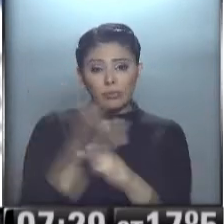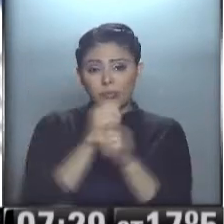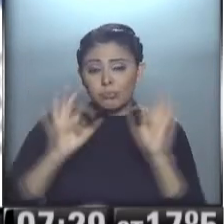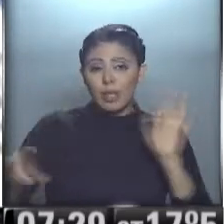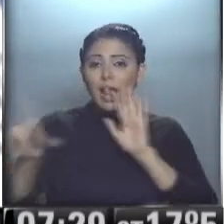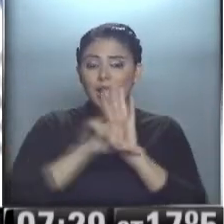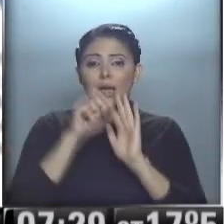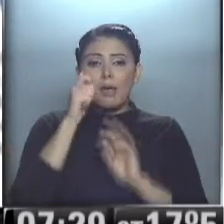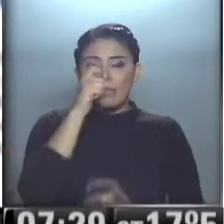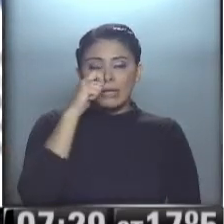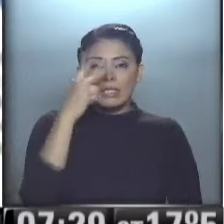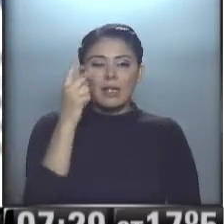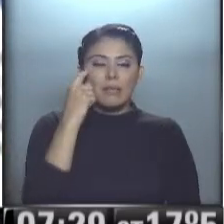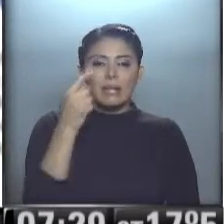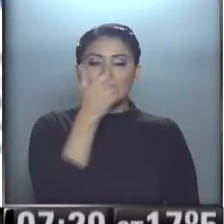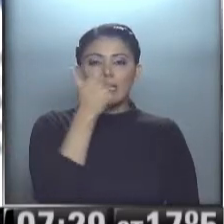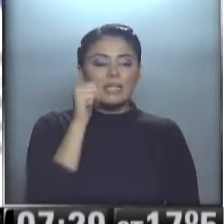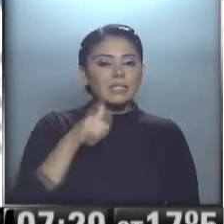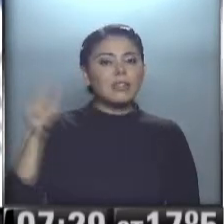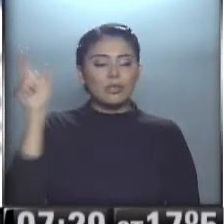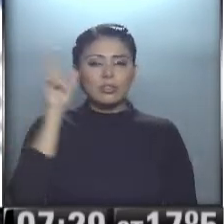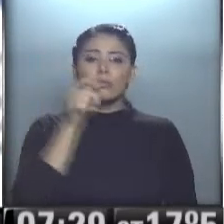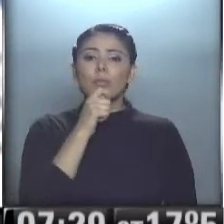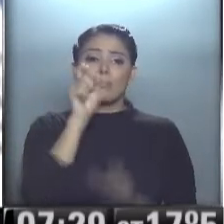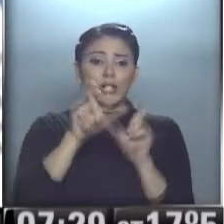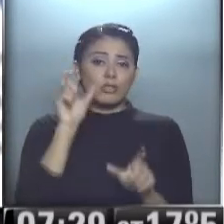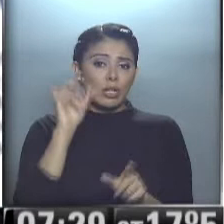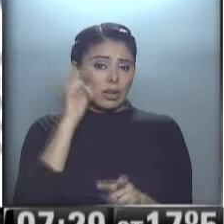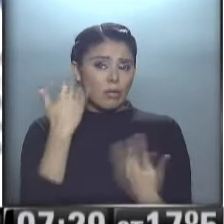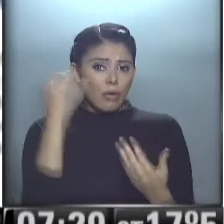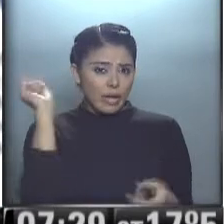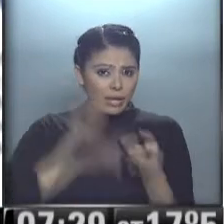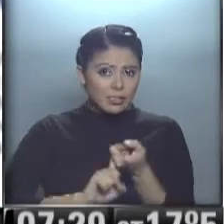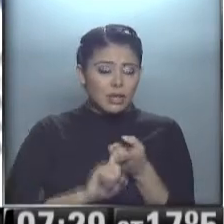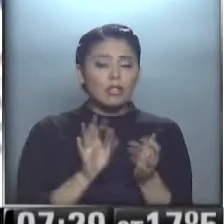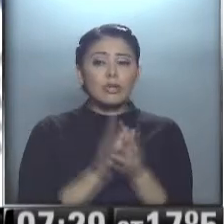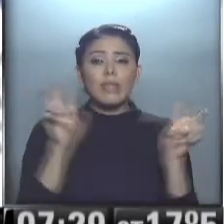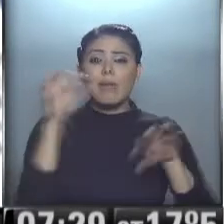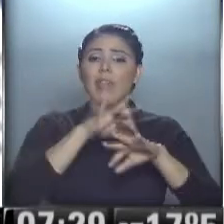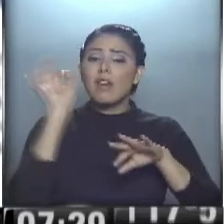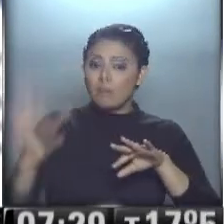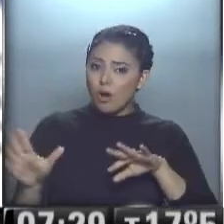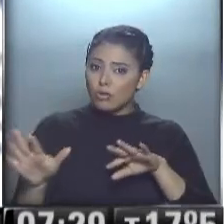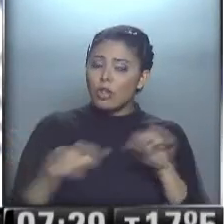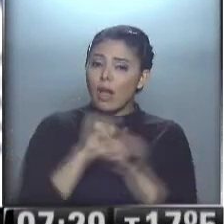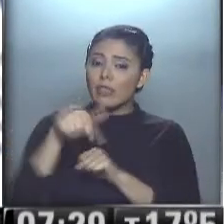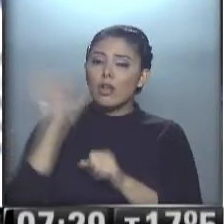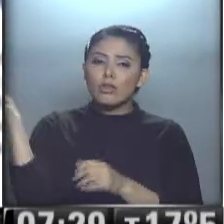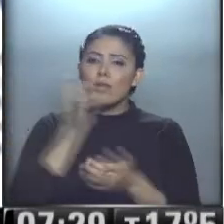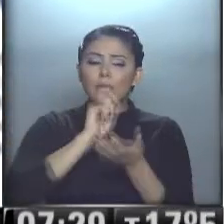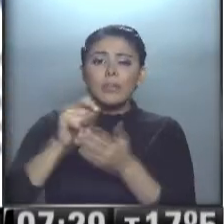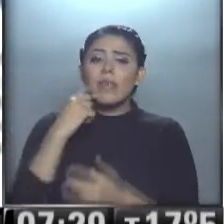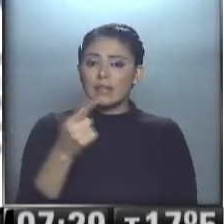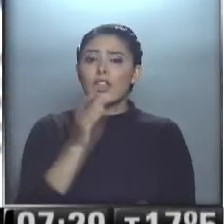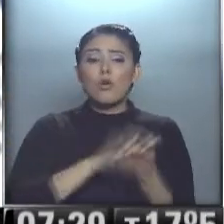ley 26.618 que permitió los matrimonios entre personas del mismo género. Sobre el divorcio, las fuentes consultadas en justicia